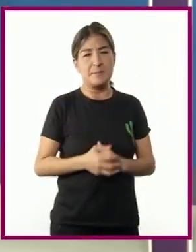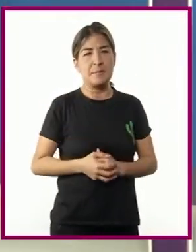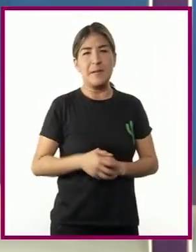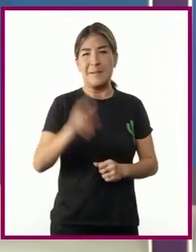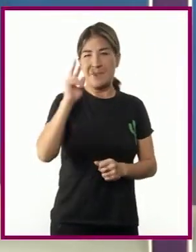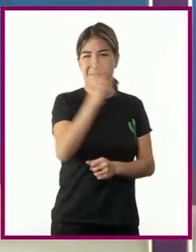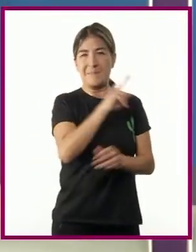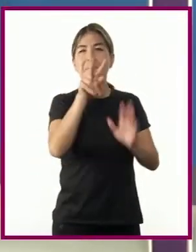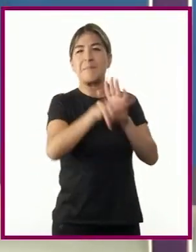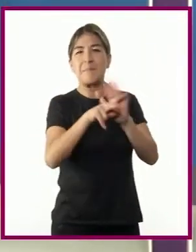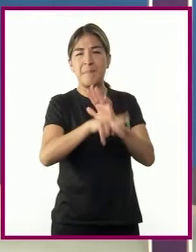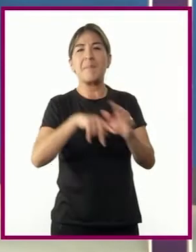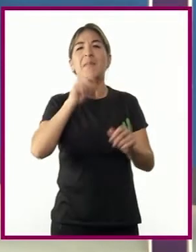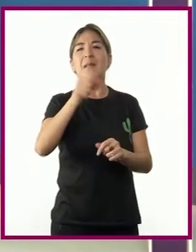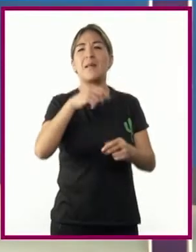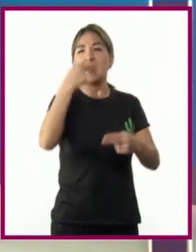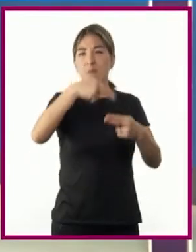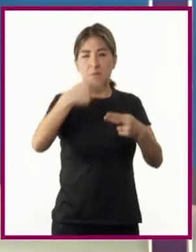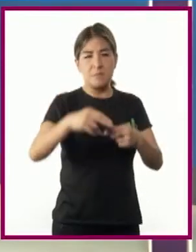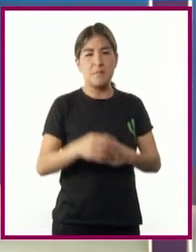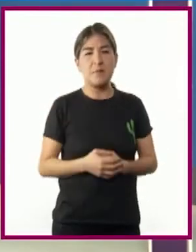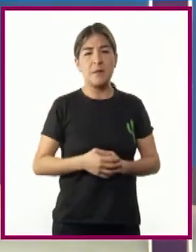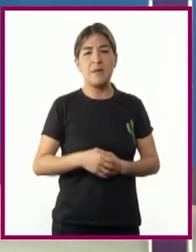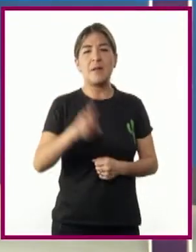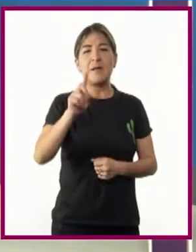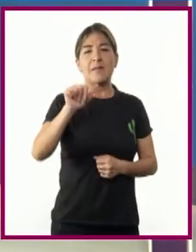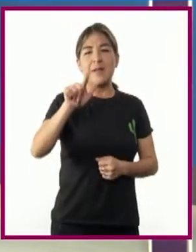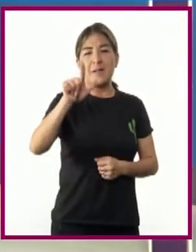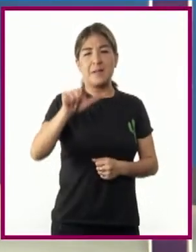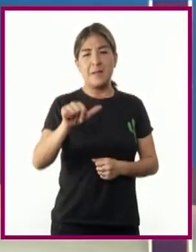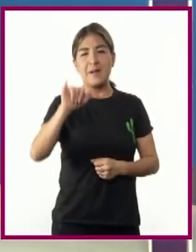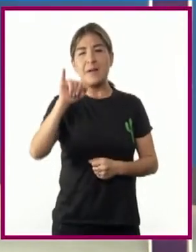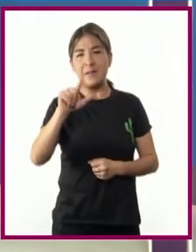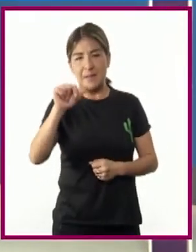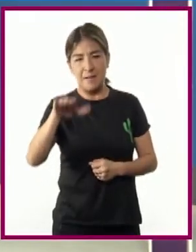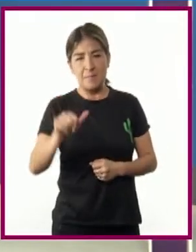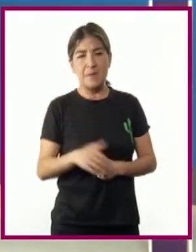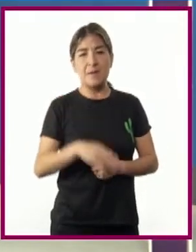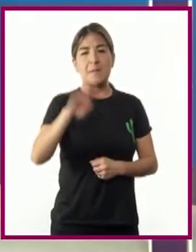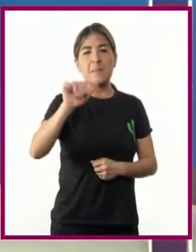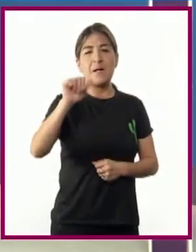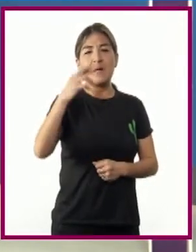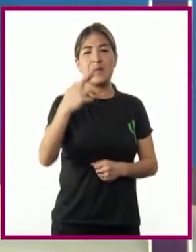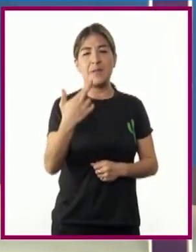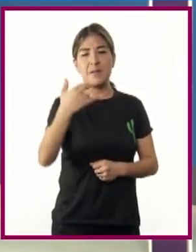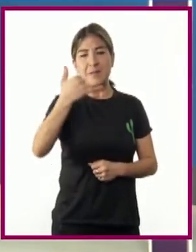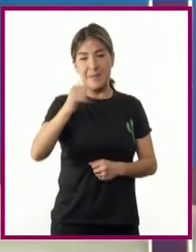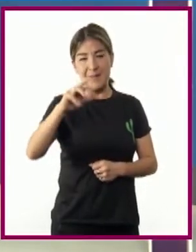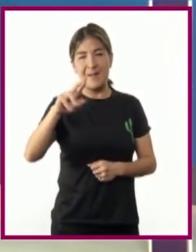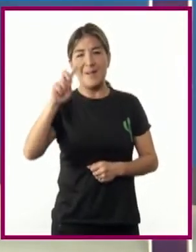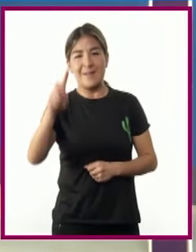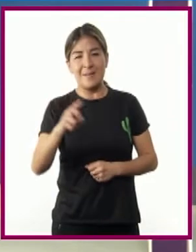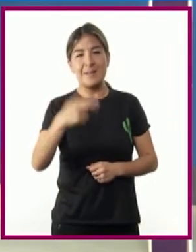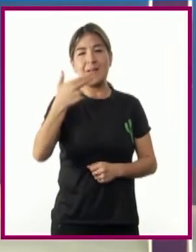el video se mencionó a Dalai Lama, Bayard Rustin, Henry David Thoreau,